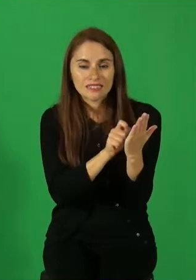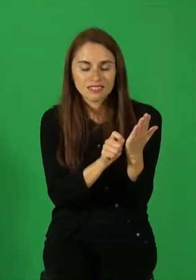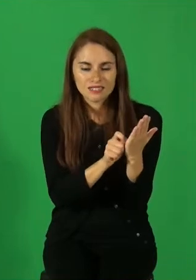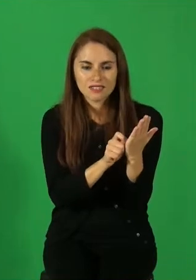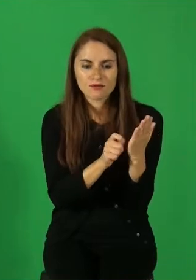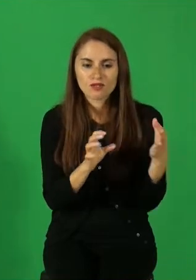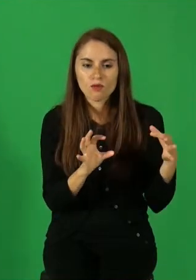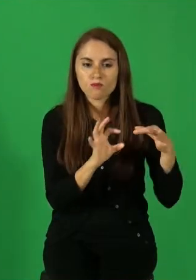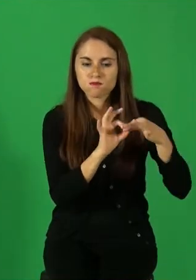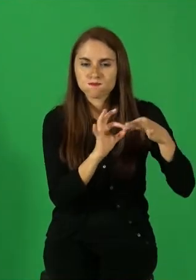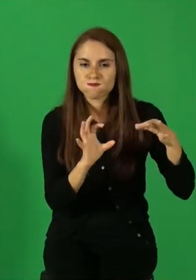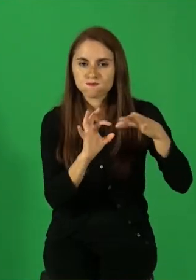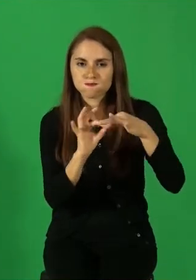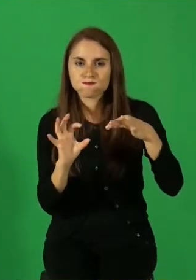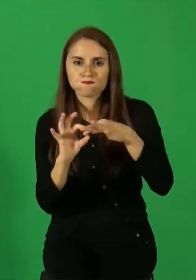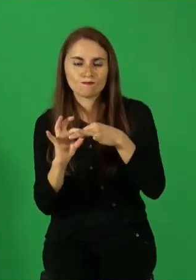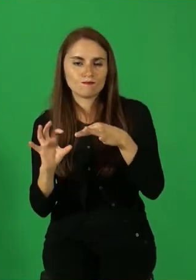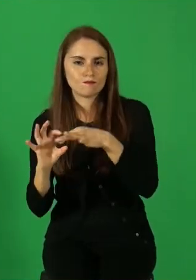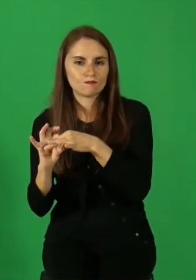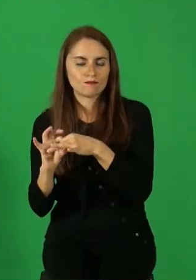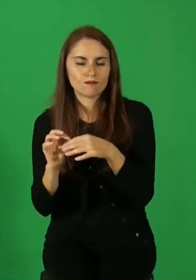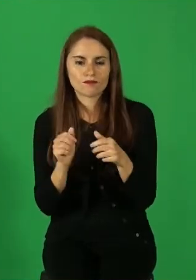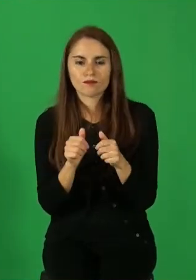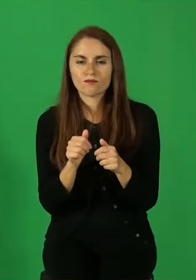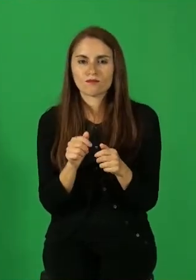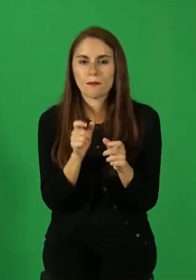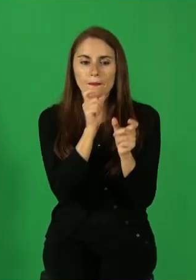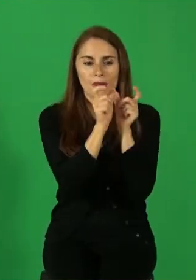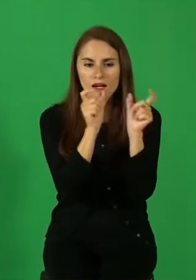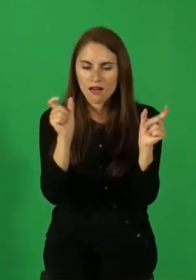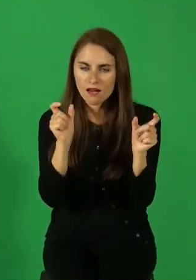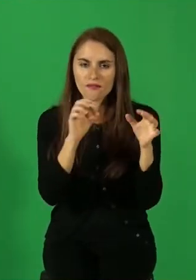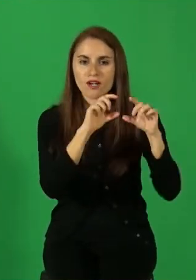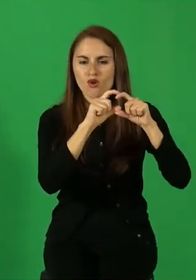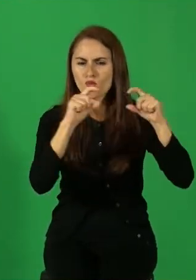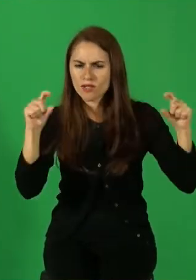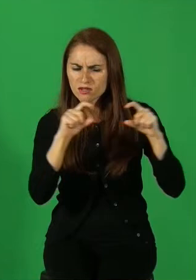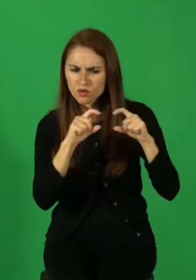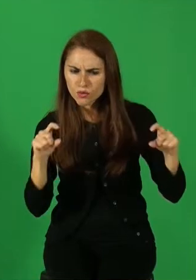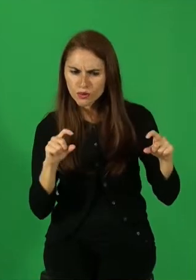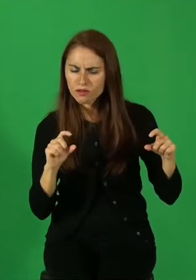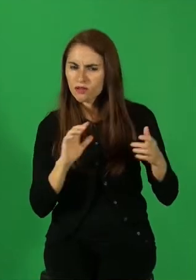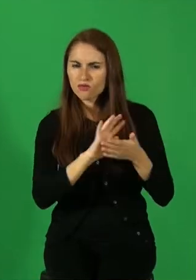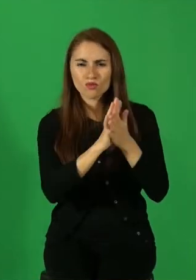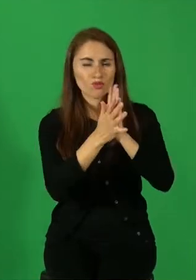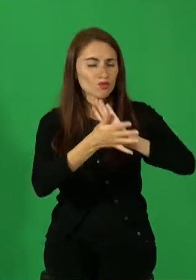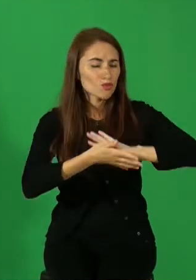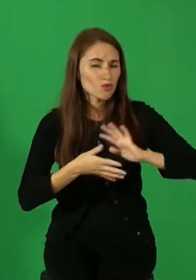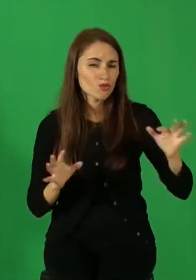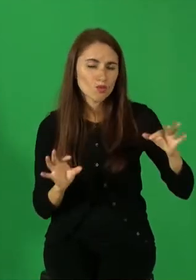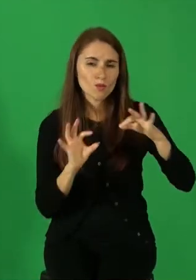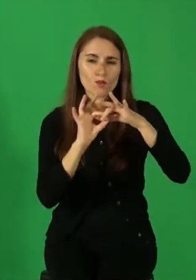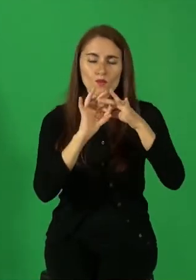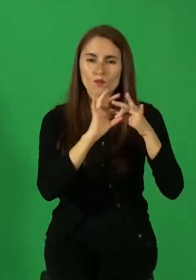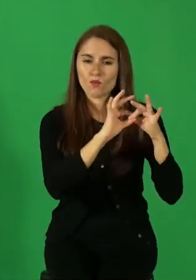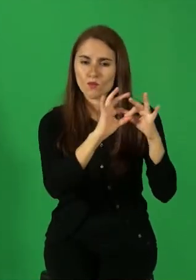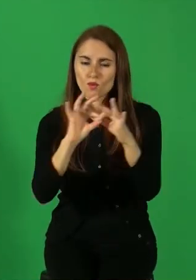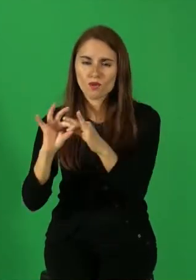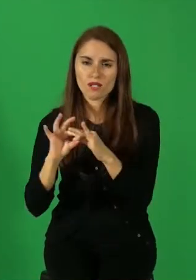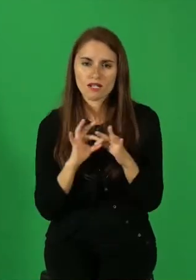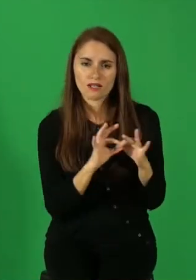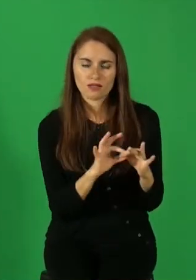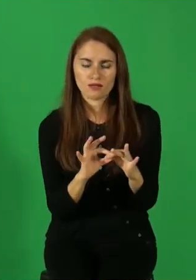de relaciones entre las oraciones. Cuando hablamos de recursos lingüísticos,